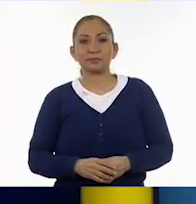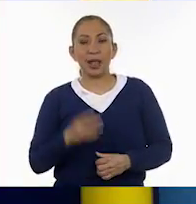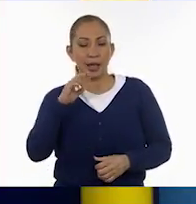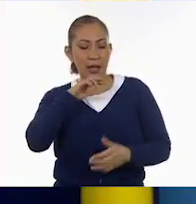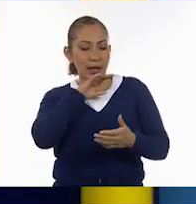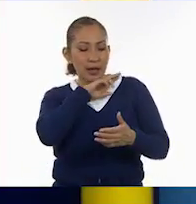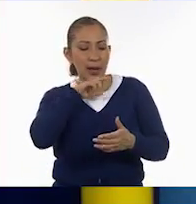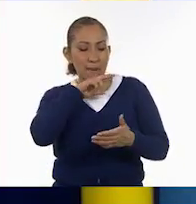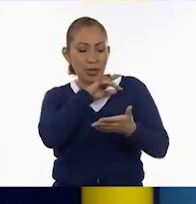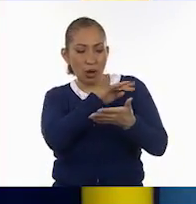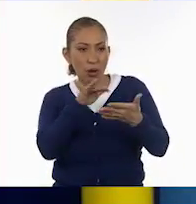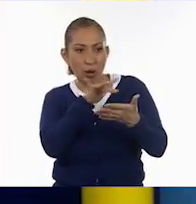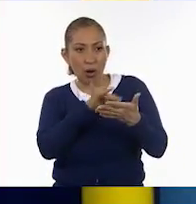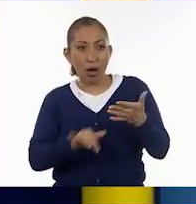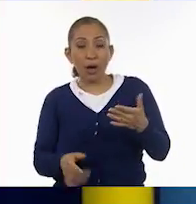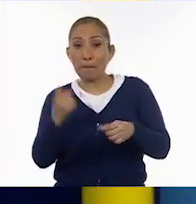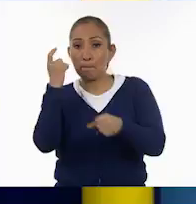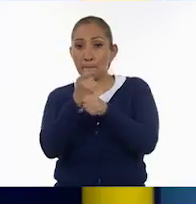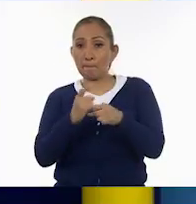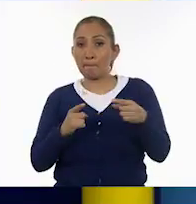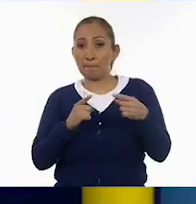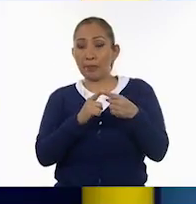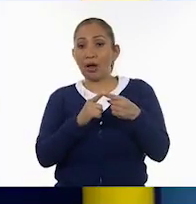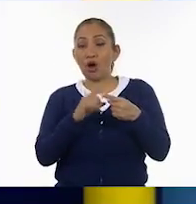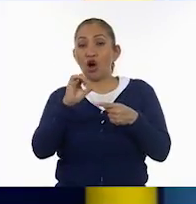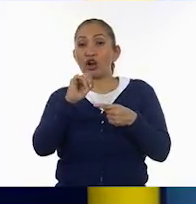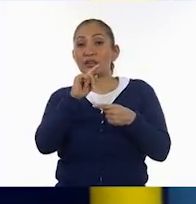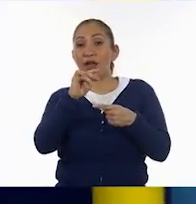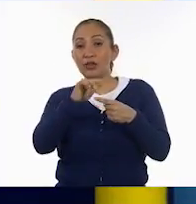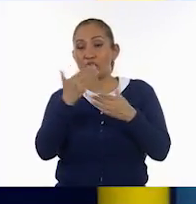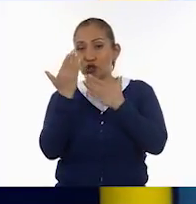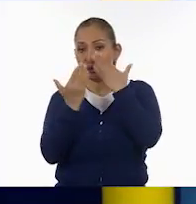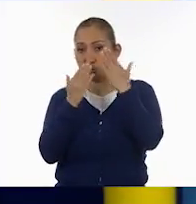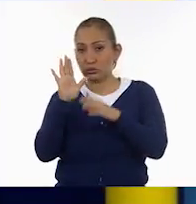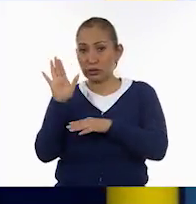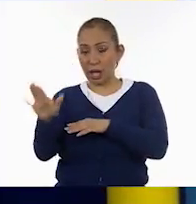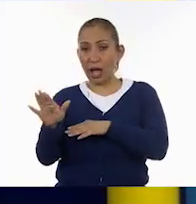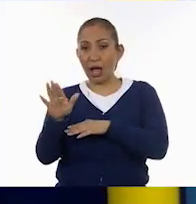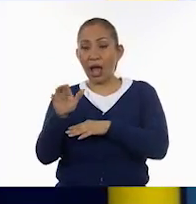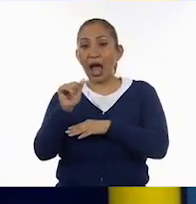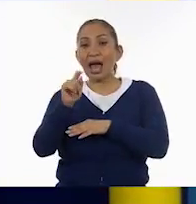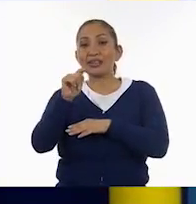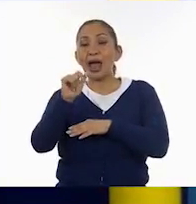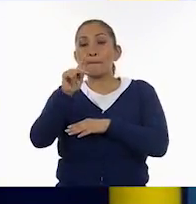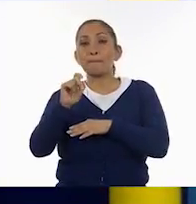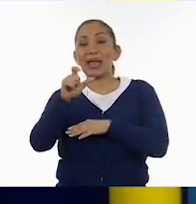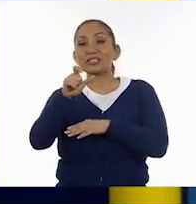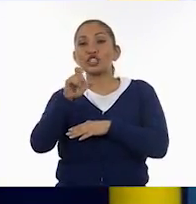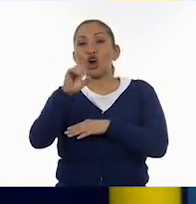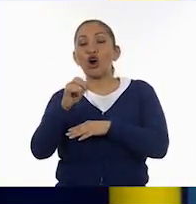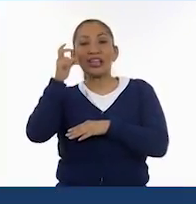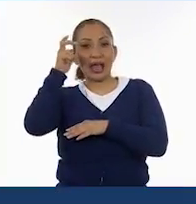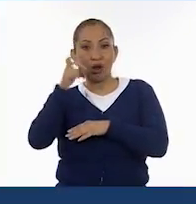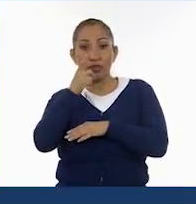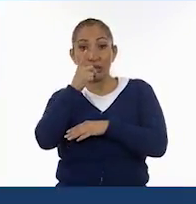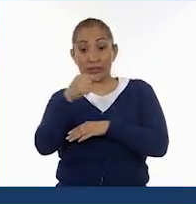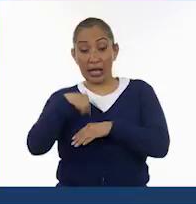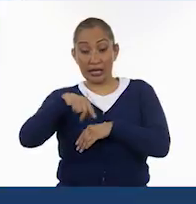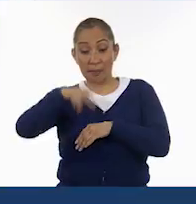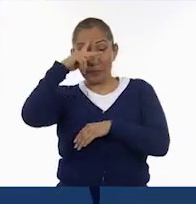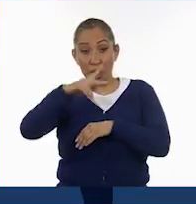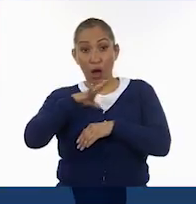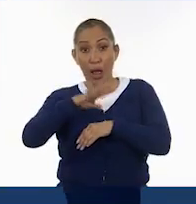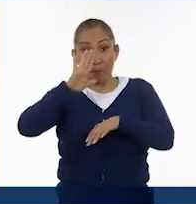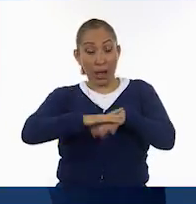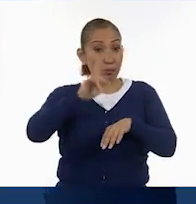leerlas rapidísimamente. La primera es de Octavio, que estudia en Atlapexco, en Hidalgo, y dice, ¿en nuestro país